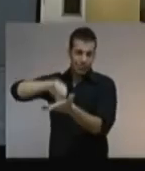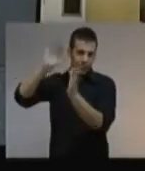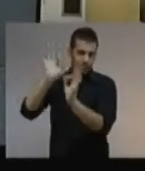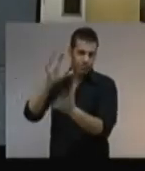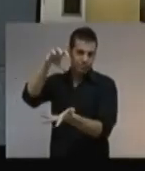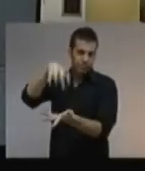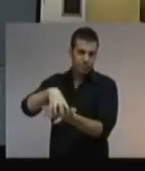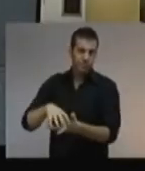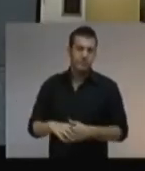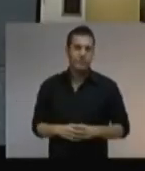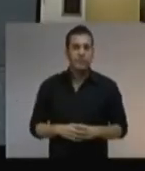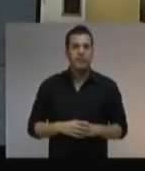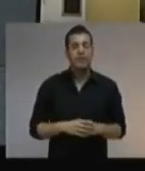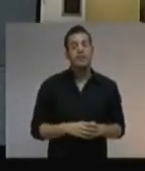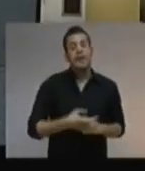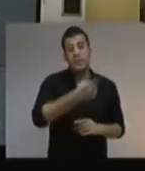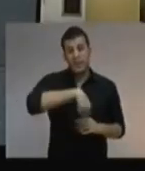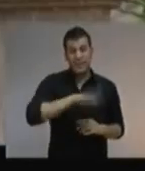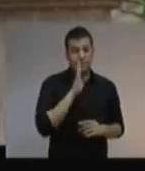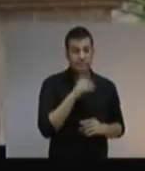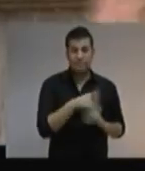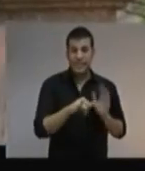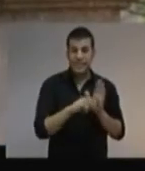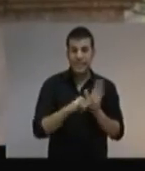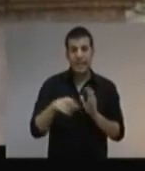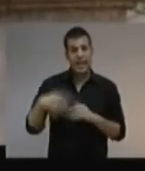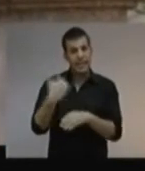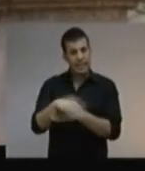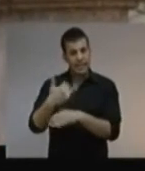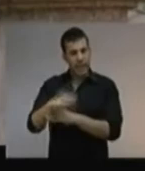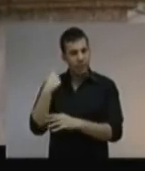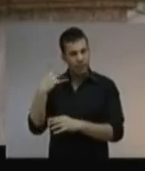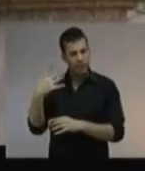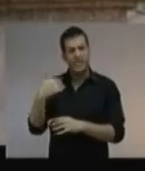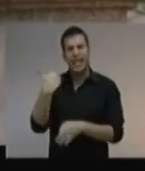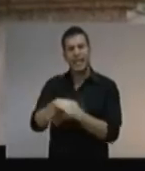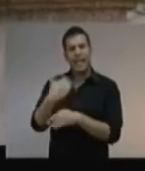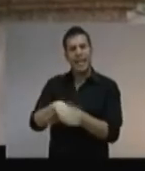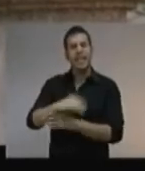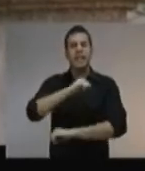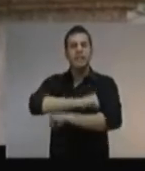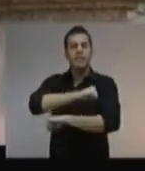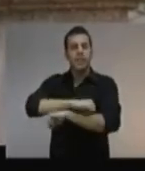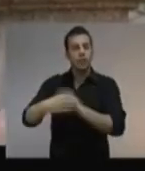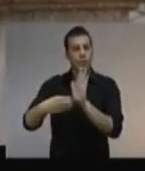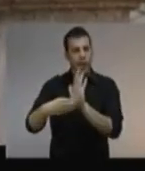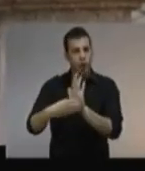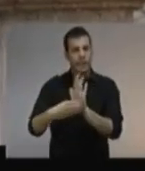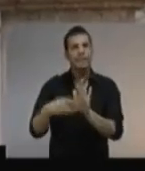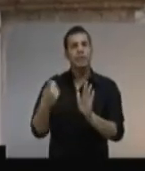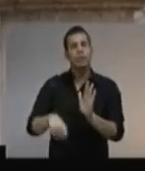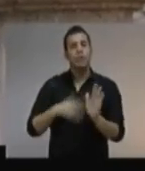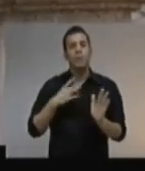la ciudad. Muy cerquita de esta primera plaza primigenia se encuentra una de las calles más significativas de la ciudad, es la calle de los Balcones, que cuenta con diversas casas